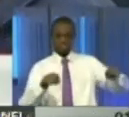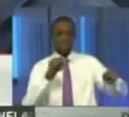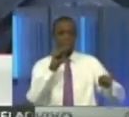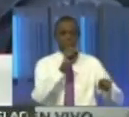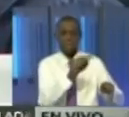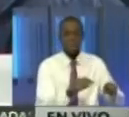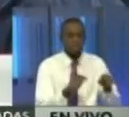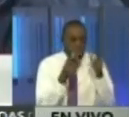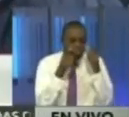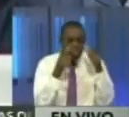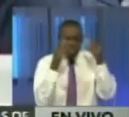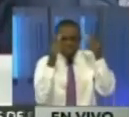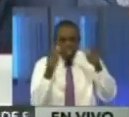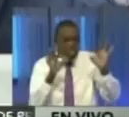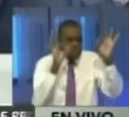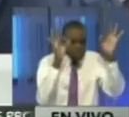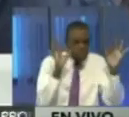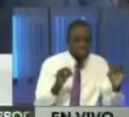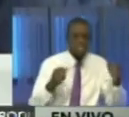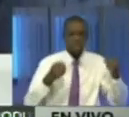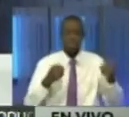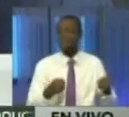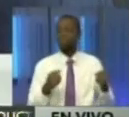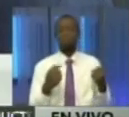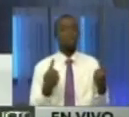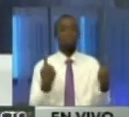del proceso electoral que nos da la seguridad.